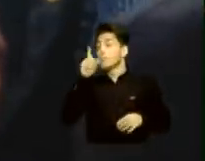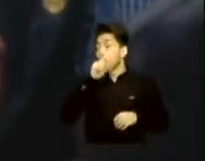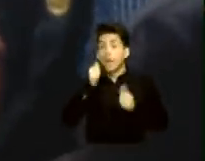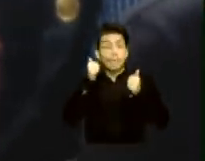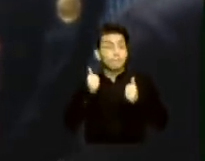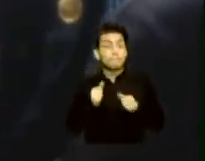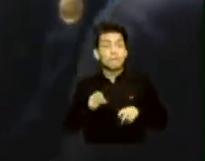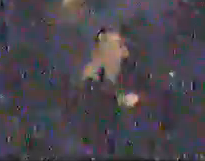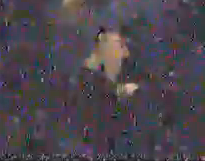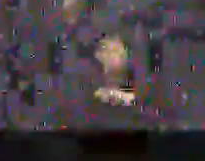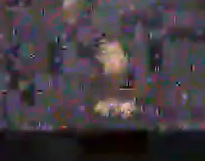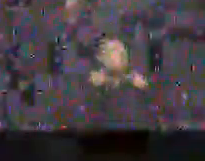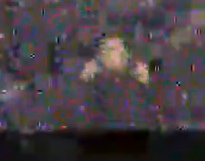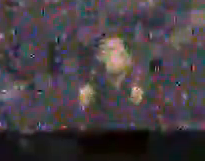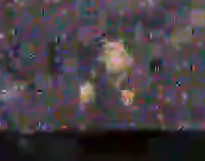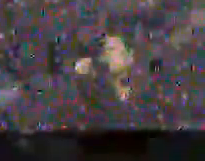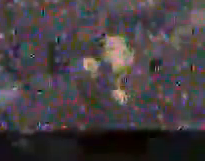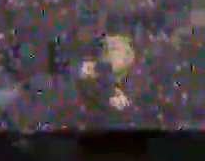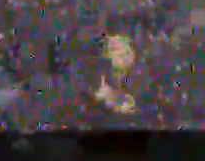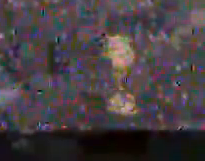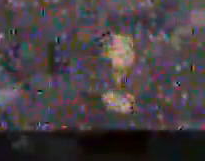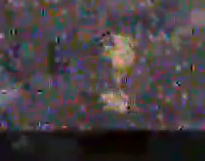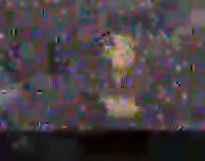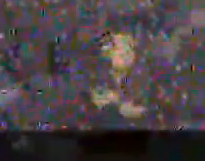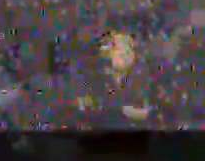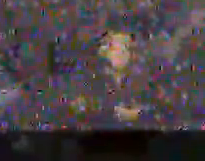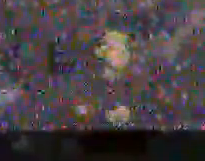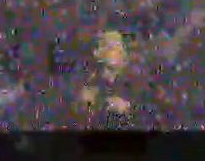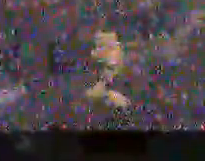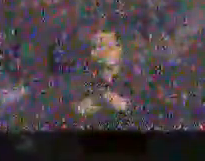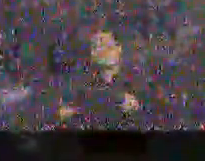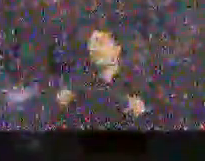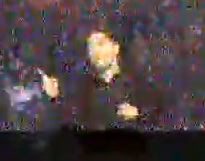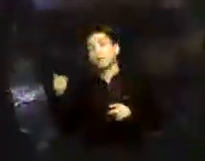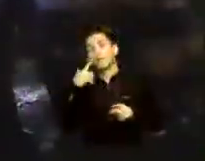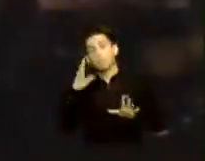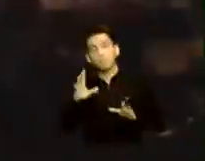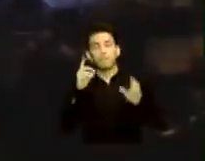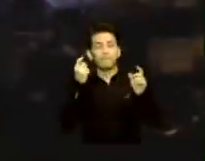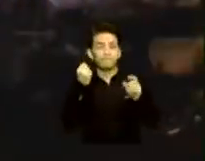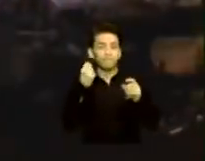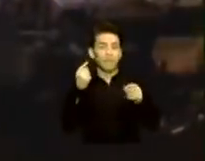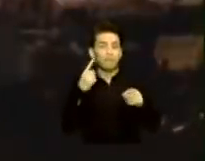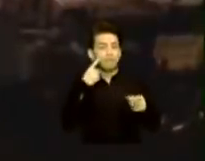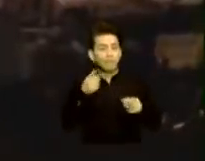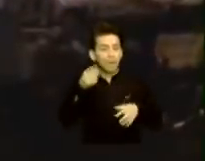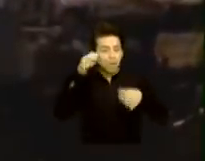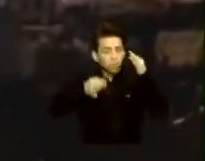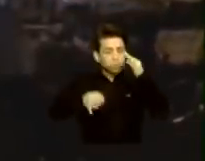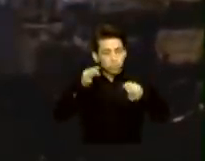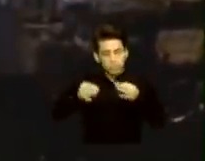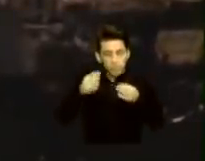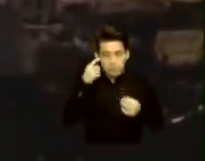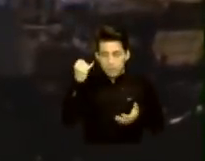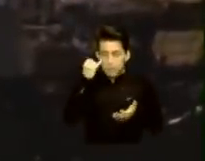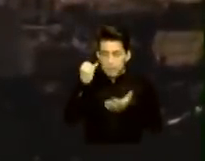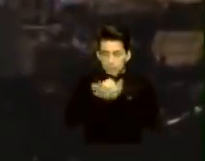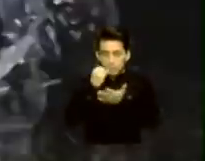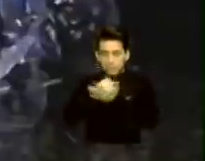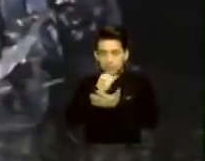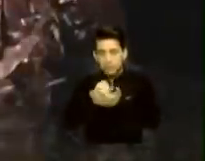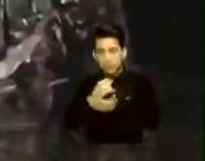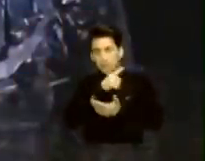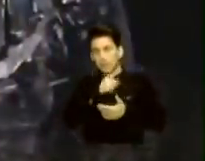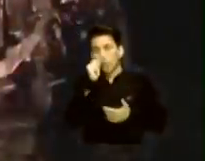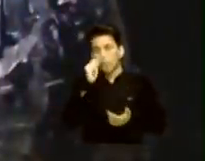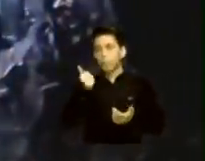Sin embargo, hay que recalcar que este hecho quedó bajo investigación para establecer si el conductor se encontraba bajo